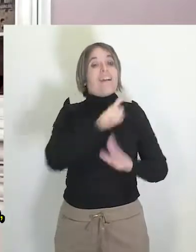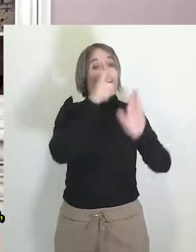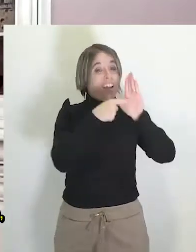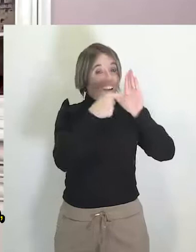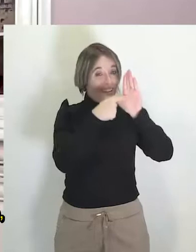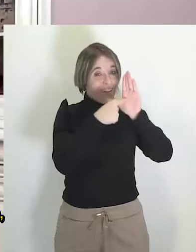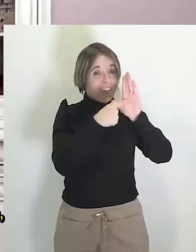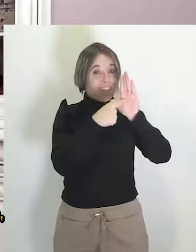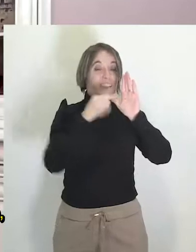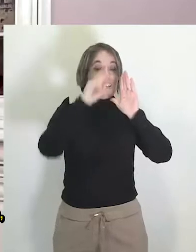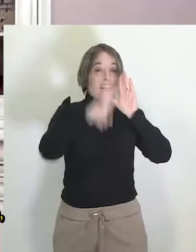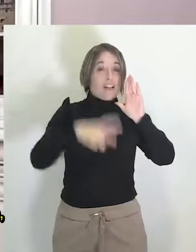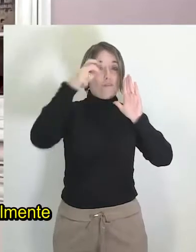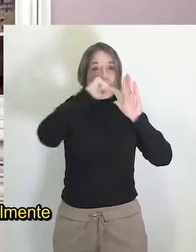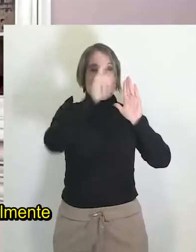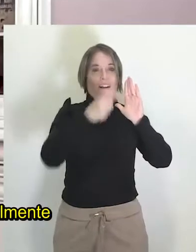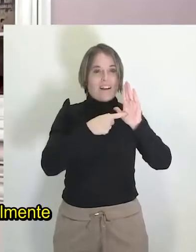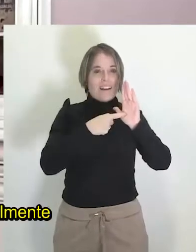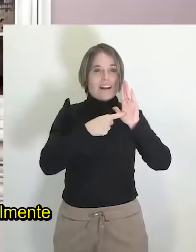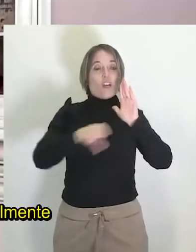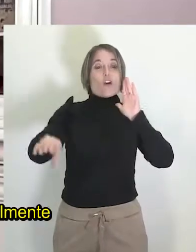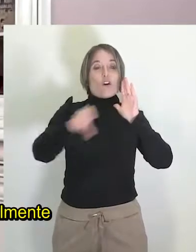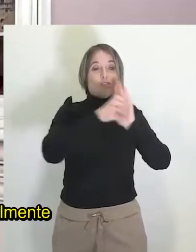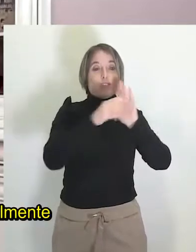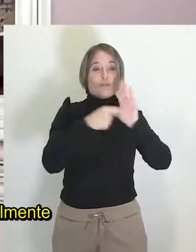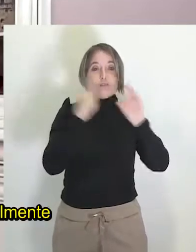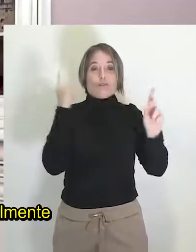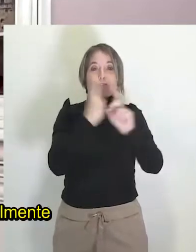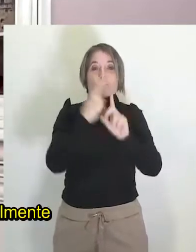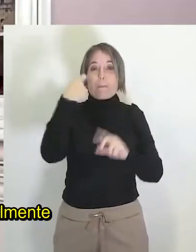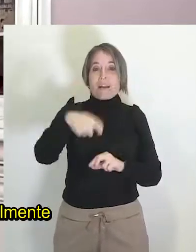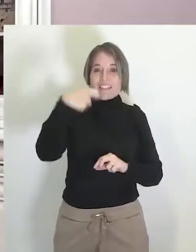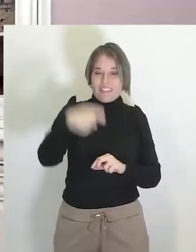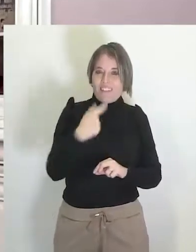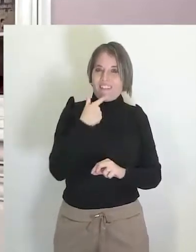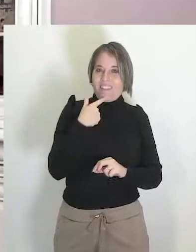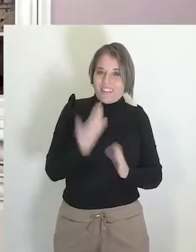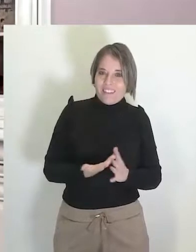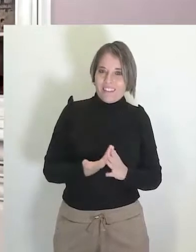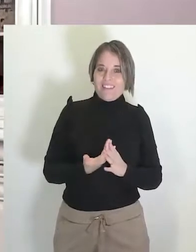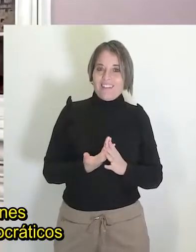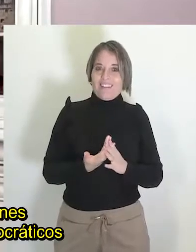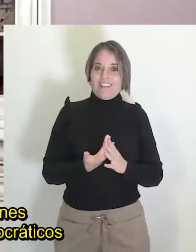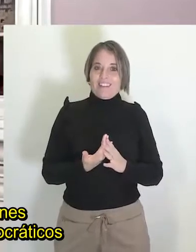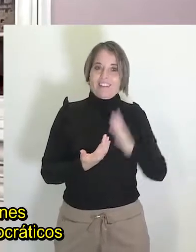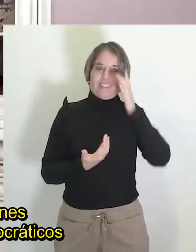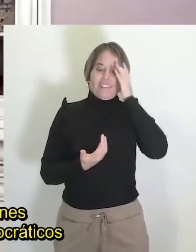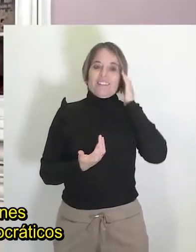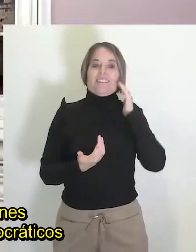ley, si no me equivoco, o esa reforma fue reglamentada inconstitucionalmente por el presidente, inconstitucional. Es